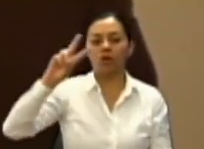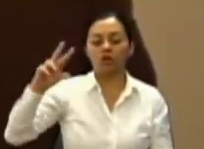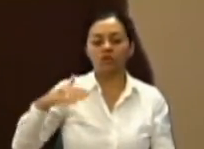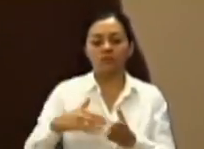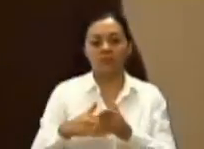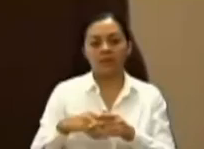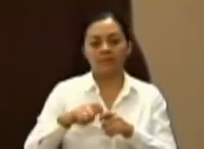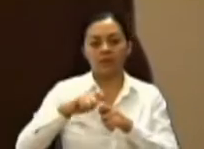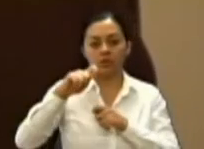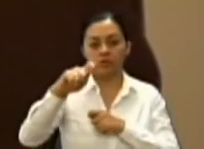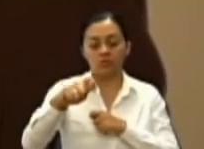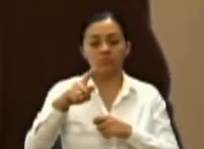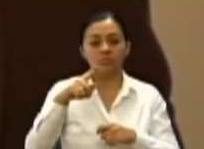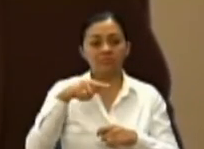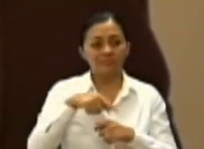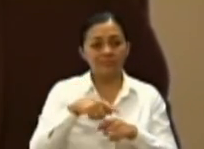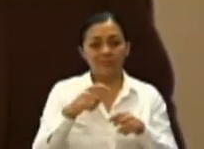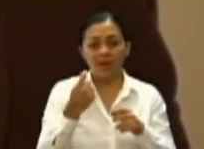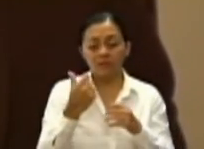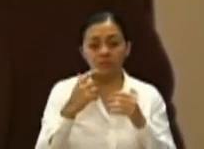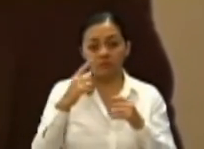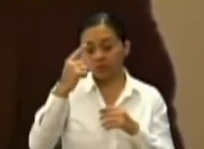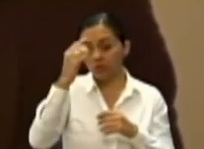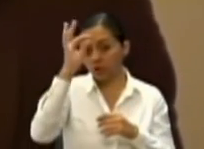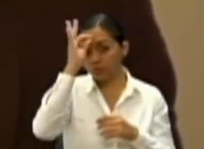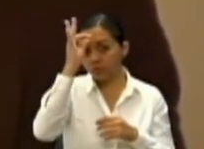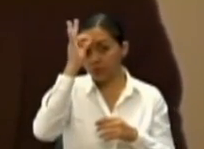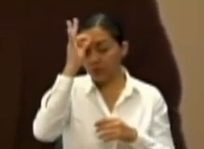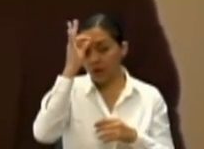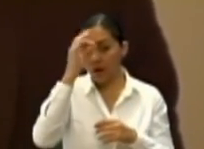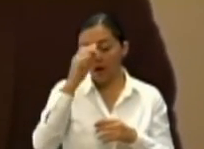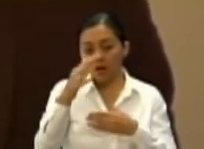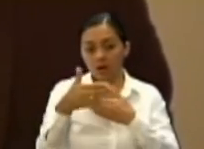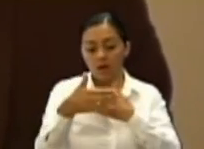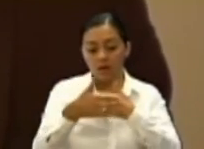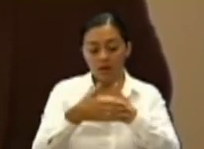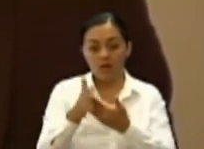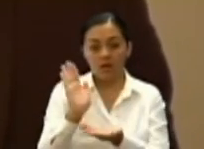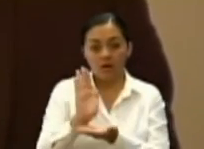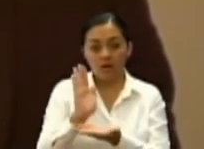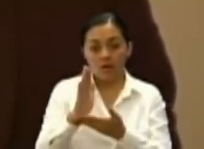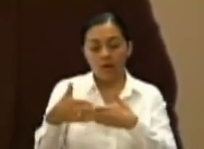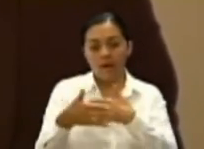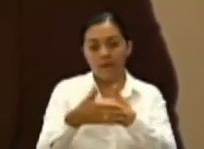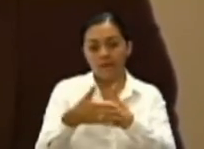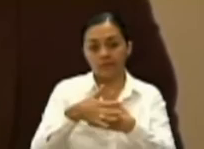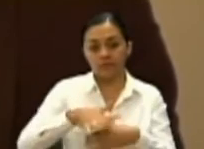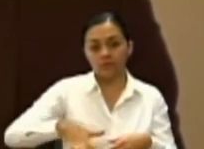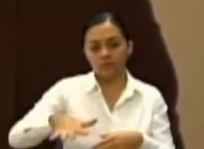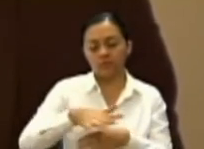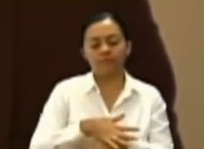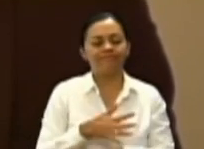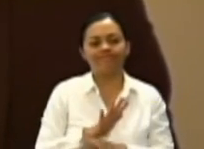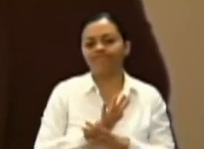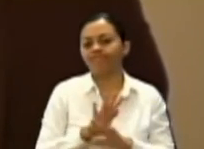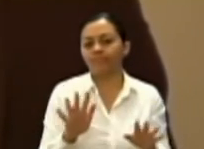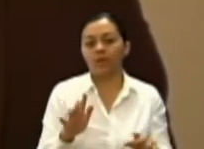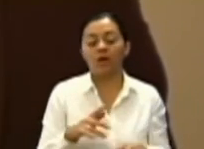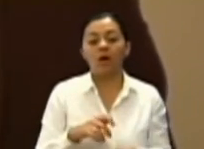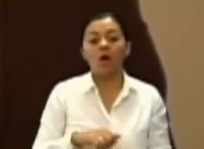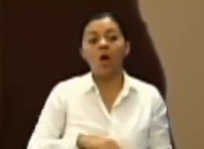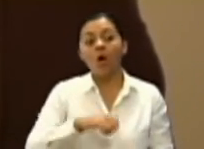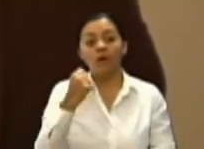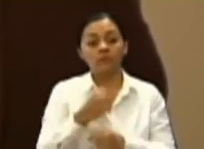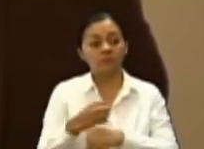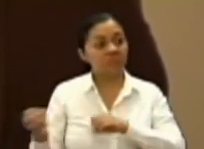mitad del carlos andrade marín el hospital más grande que tiene actualmente el instituto ecuatoriano de seguridad social bueno como cualquier obra